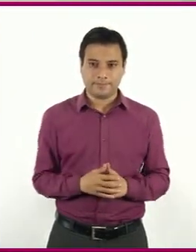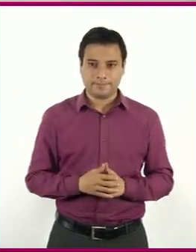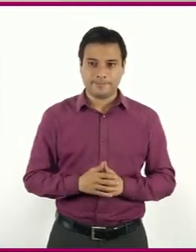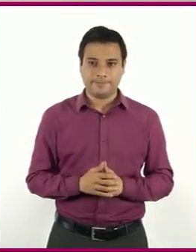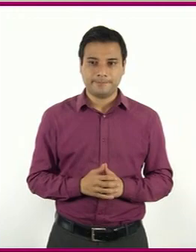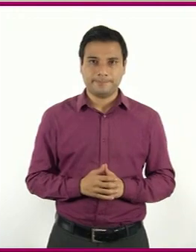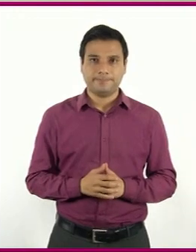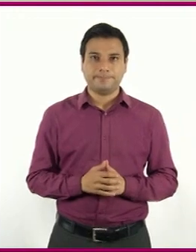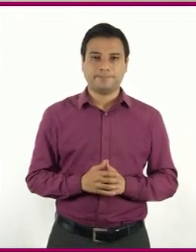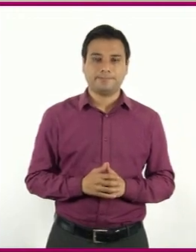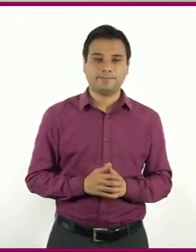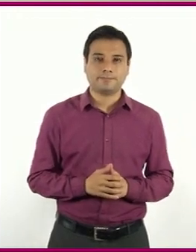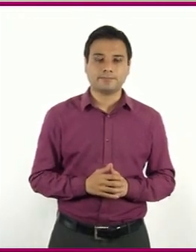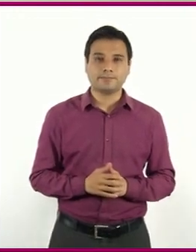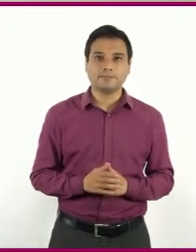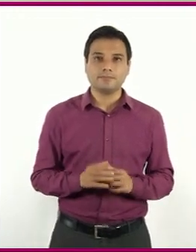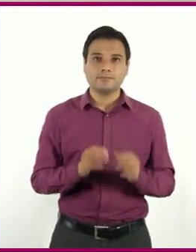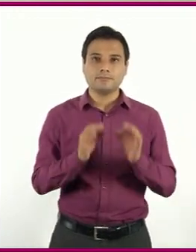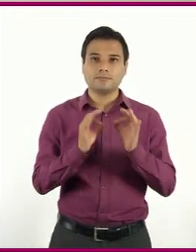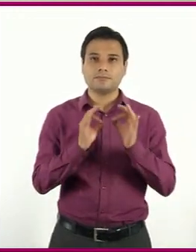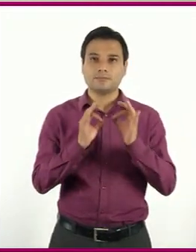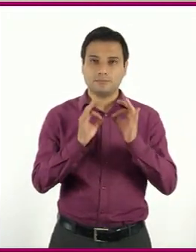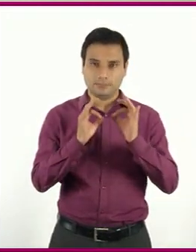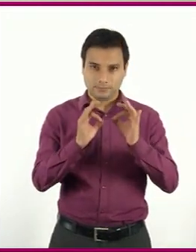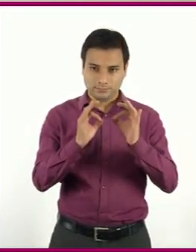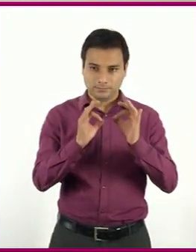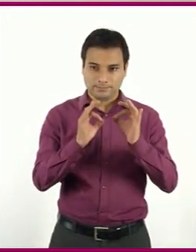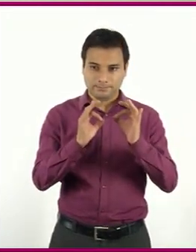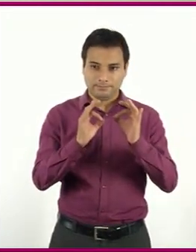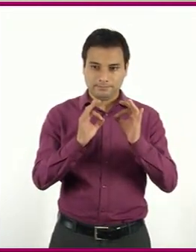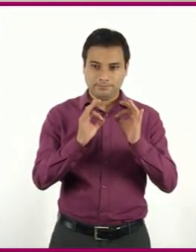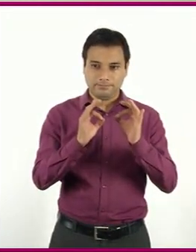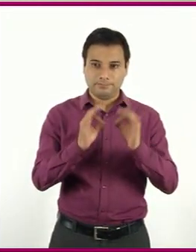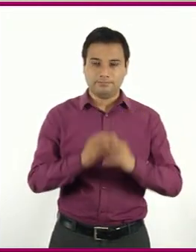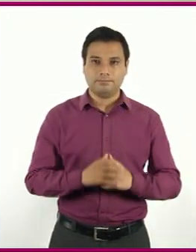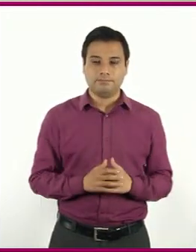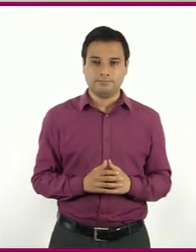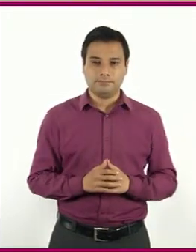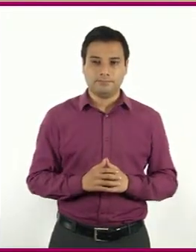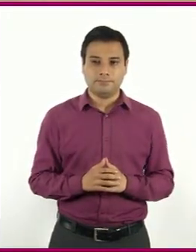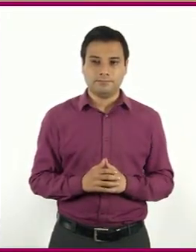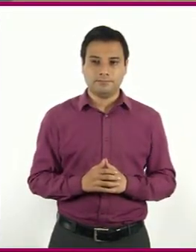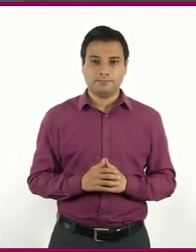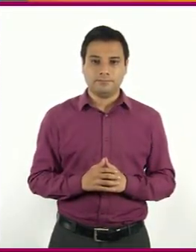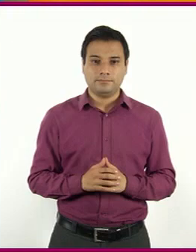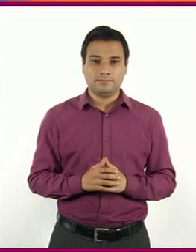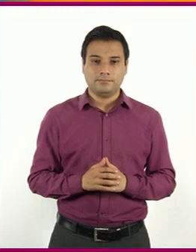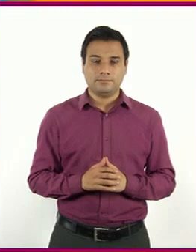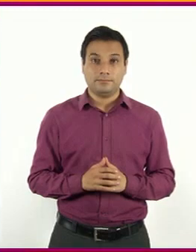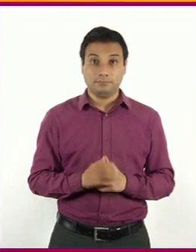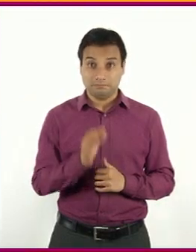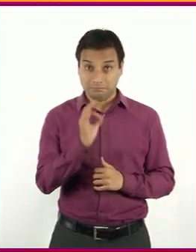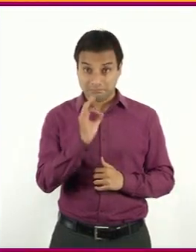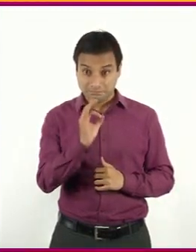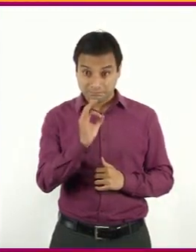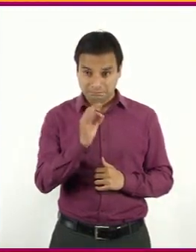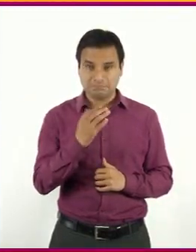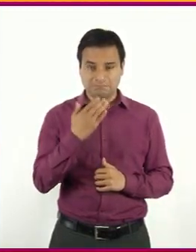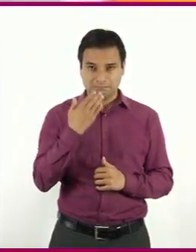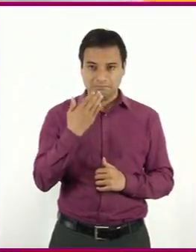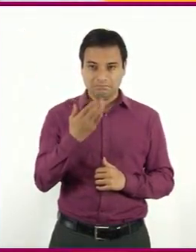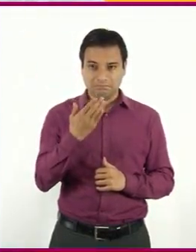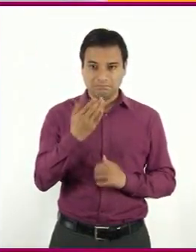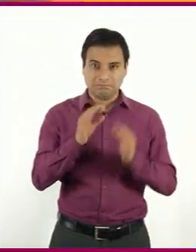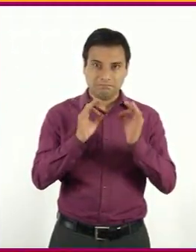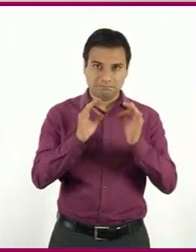Listo, ahí está. Más. Más, un poquito más. Están un poco más juntas. Ahí. Ahí está bien.